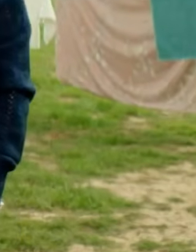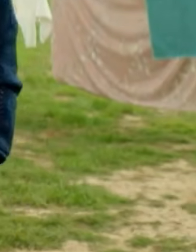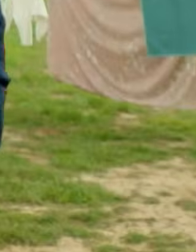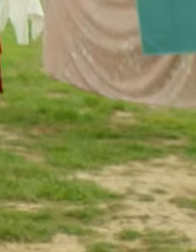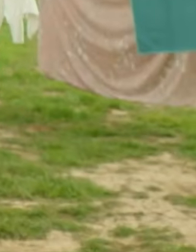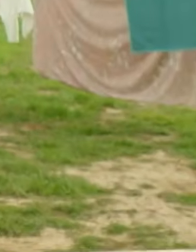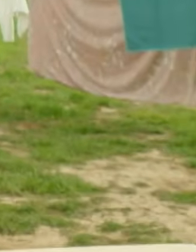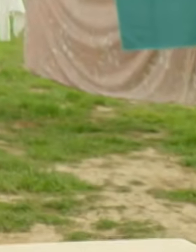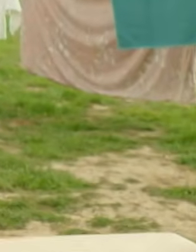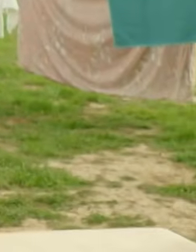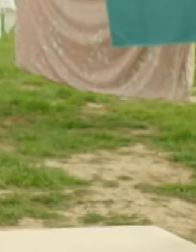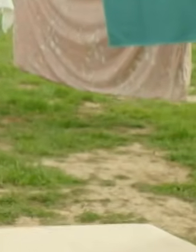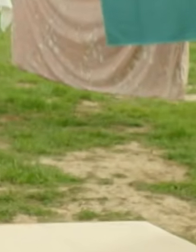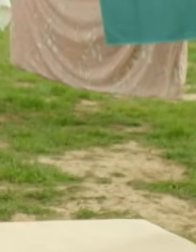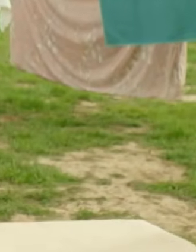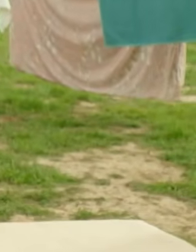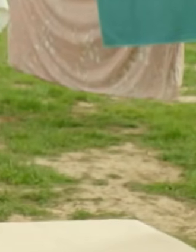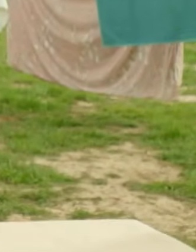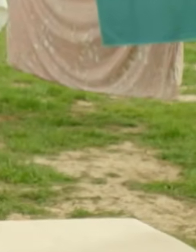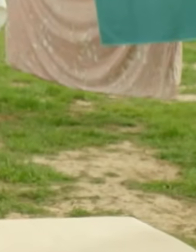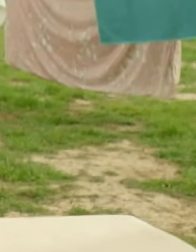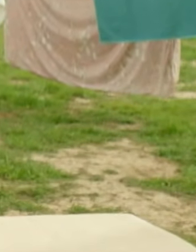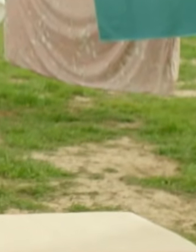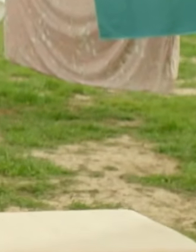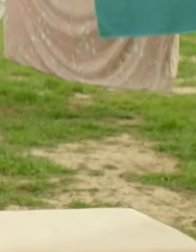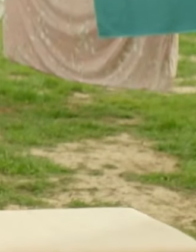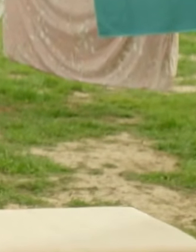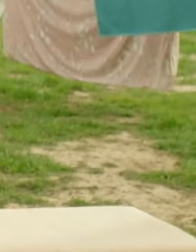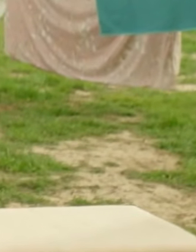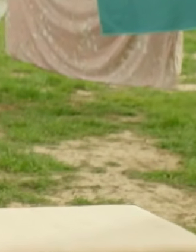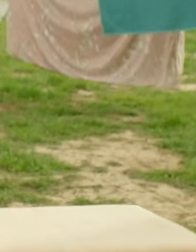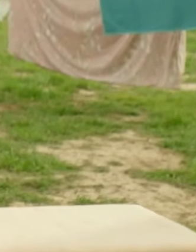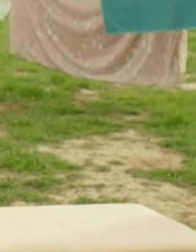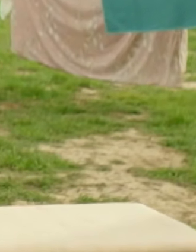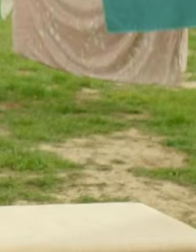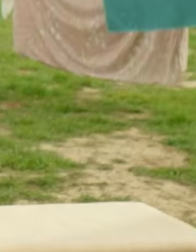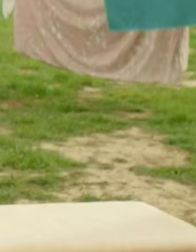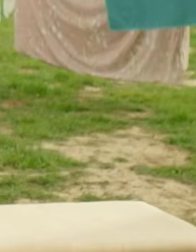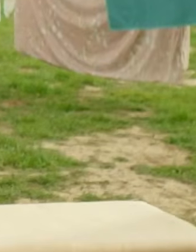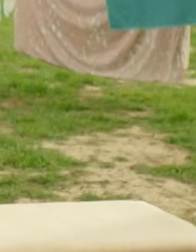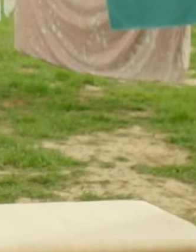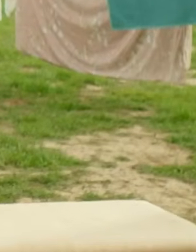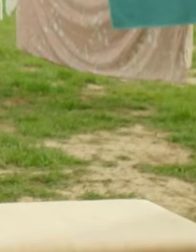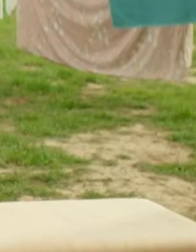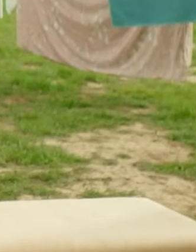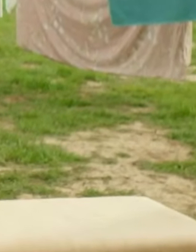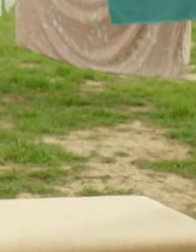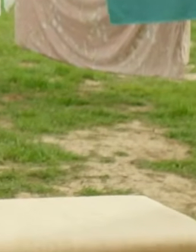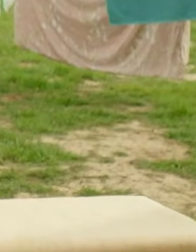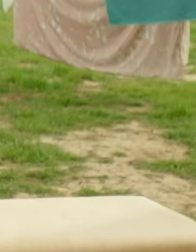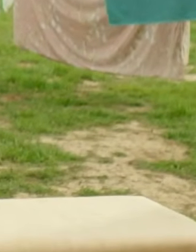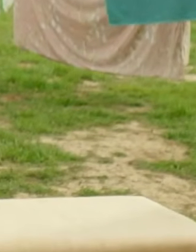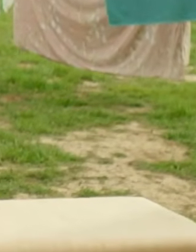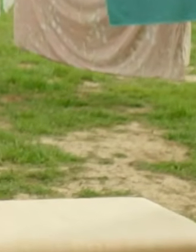500.000 kilómetros cuadrados. ¿Tú sabes la de cosas buenas que caben aquí? Esto, y